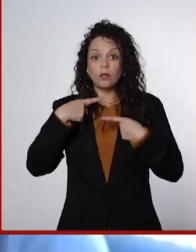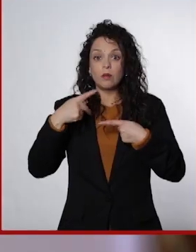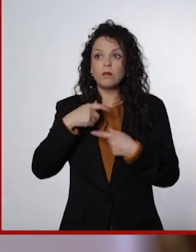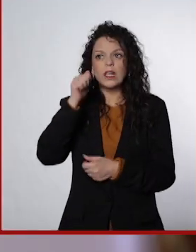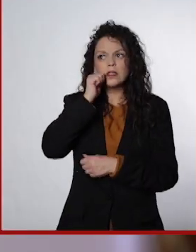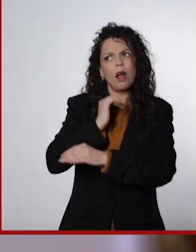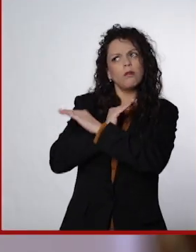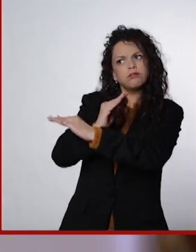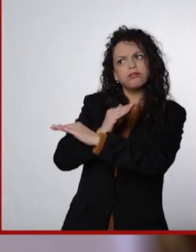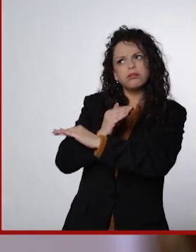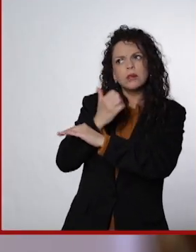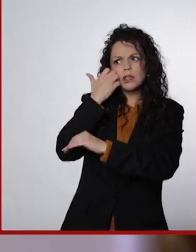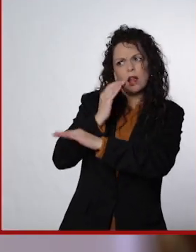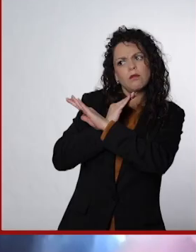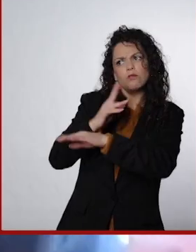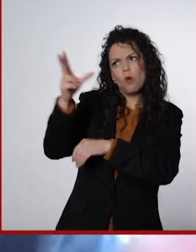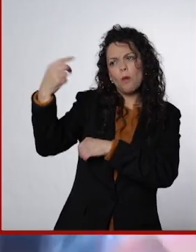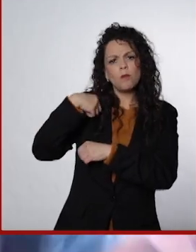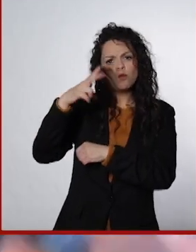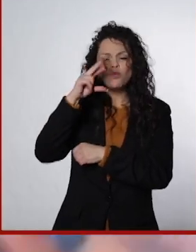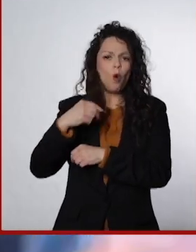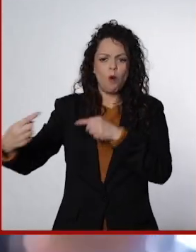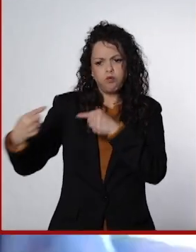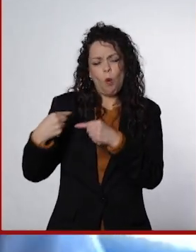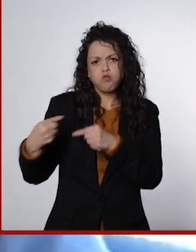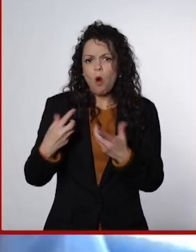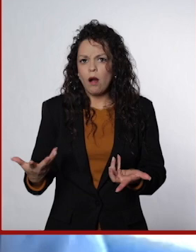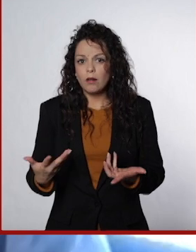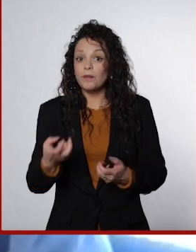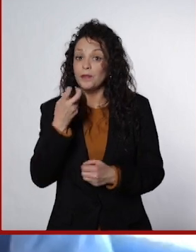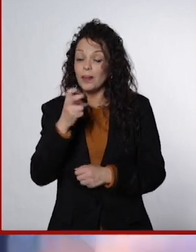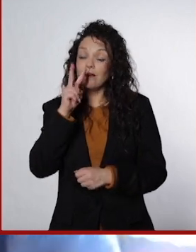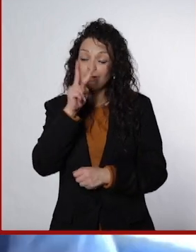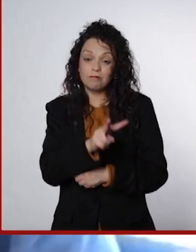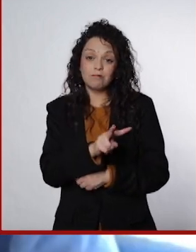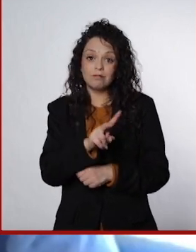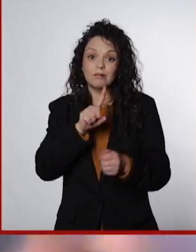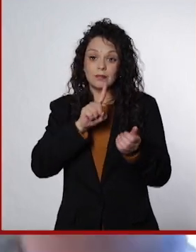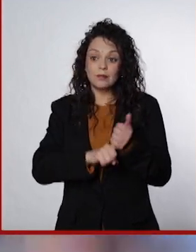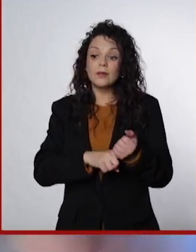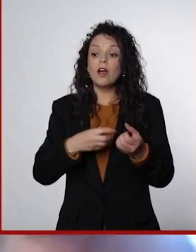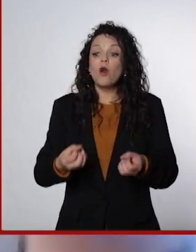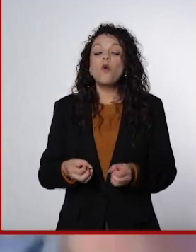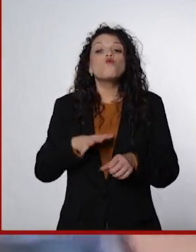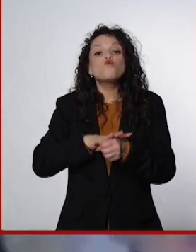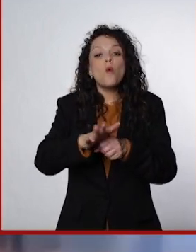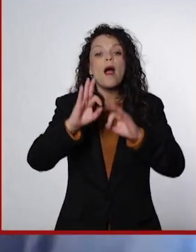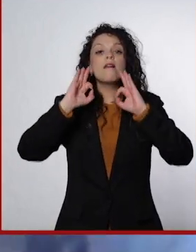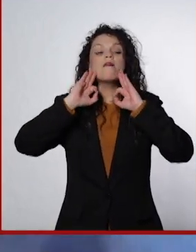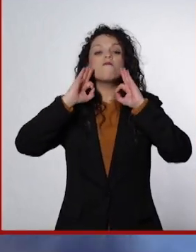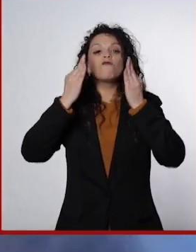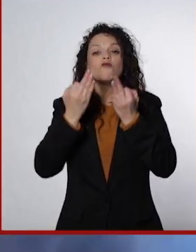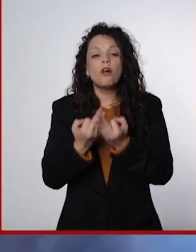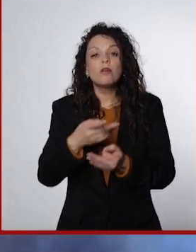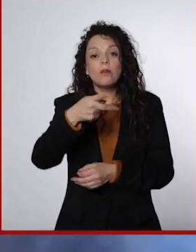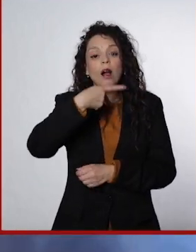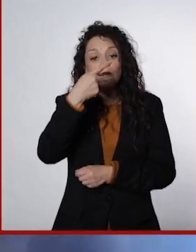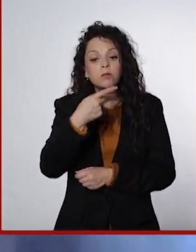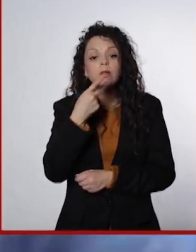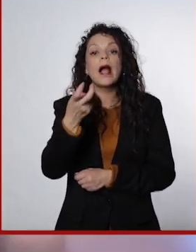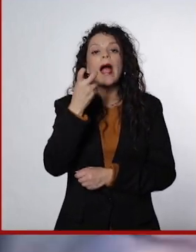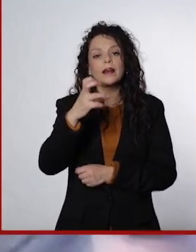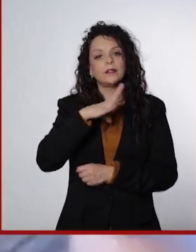defenderse. Versus la otra posición que va a ser tan invitante el modo en el que se lo pides que va a decir, claro, me encantaría participar